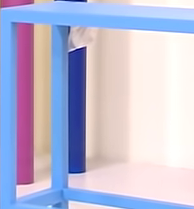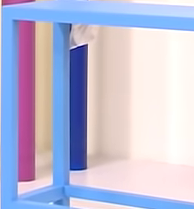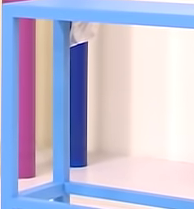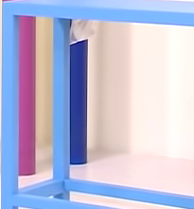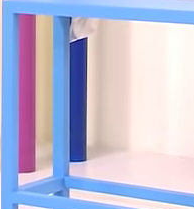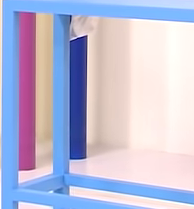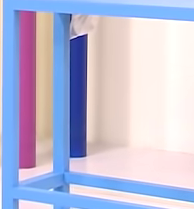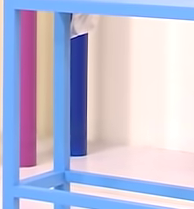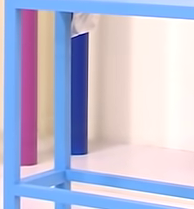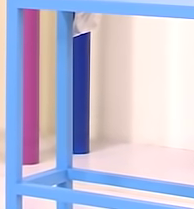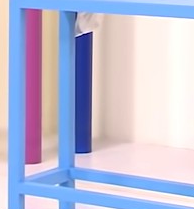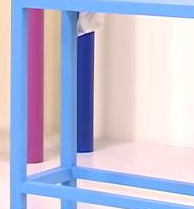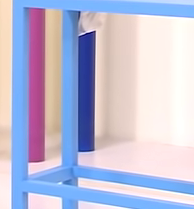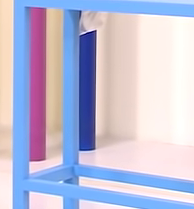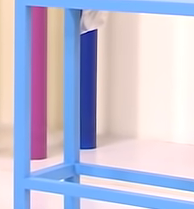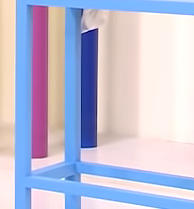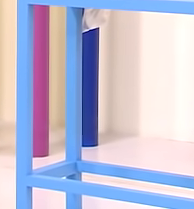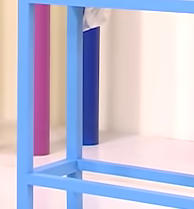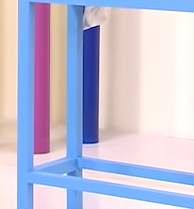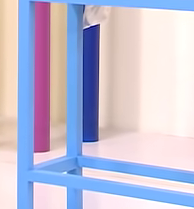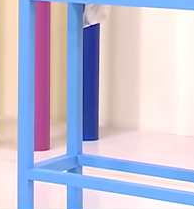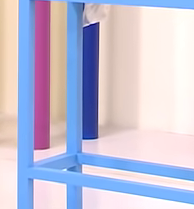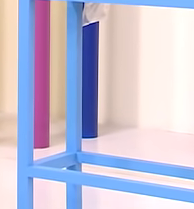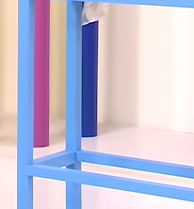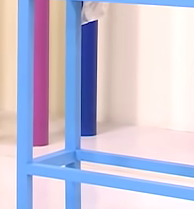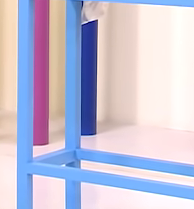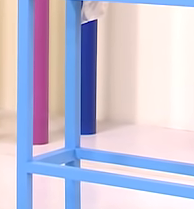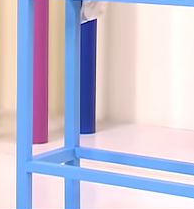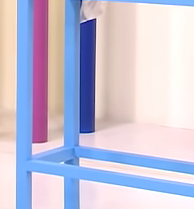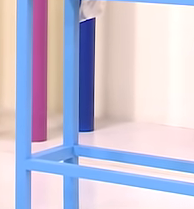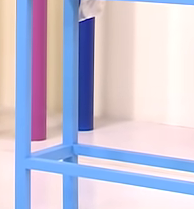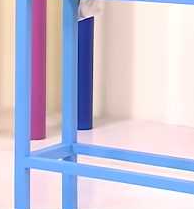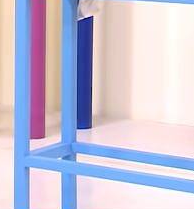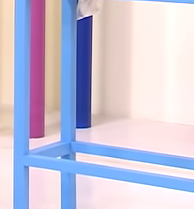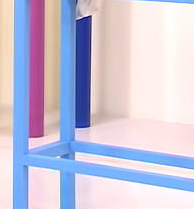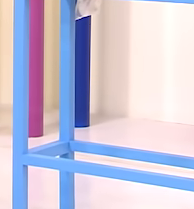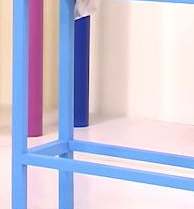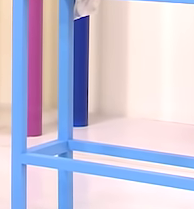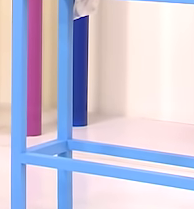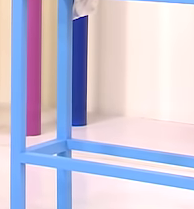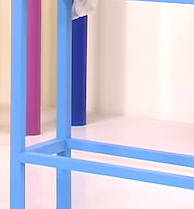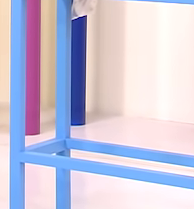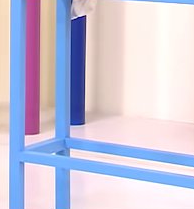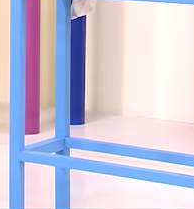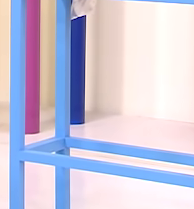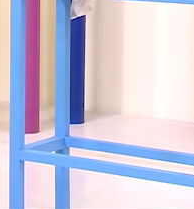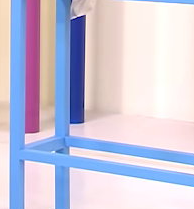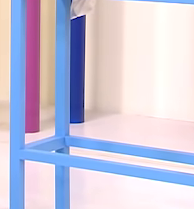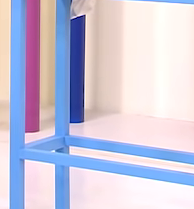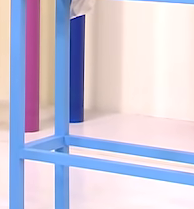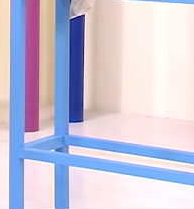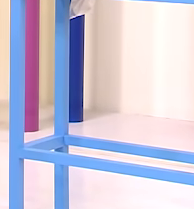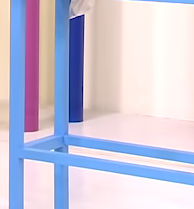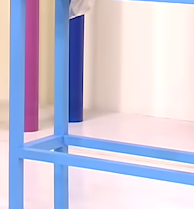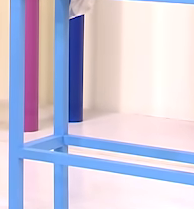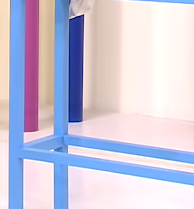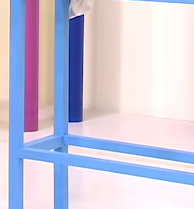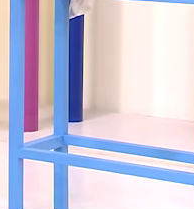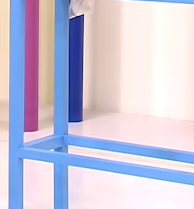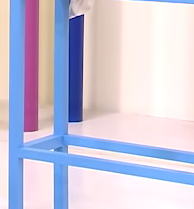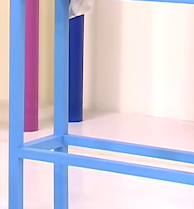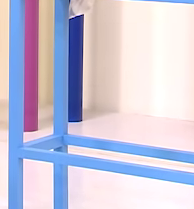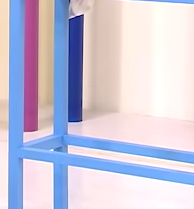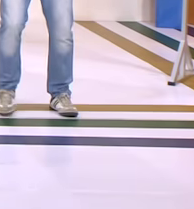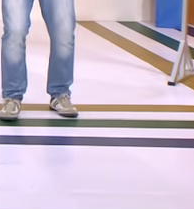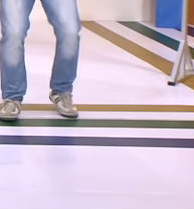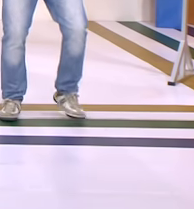Epo, etuki, tuki, epo, etuki, tuki, ye. El tuyo hacia adelante. Epo,